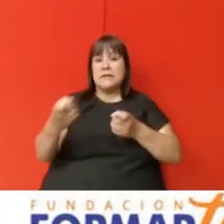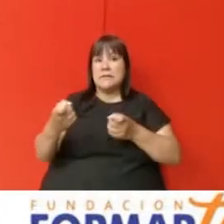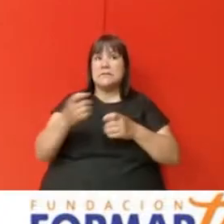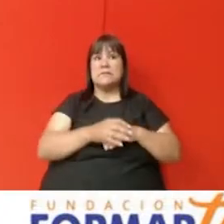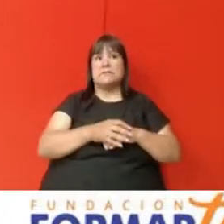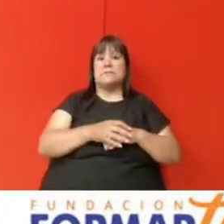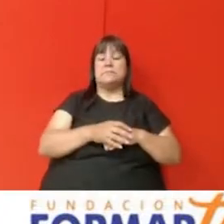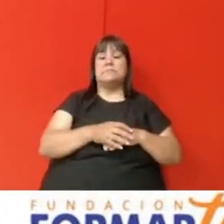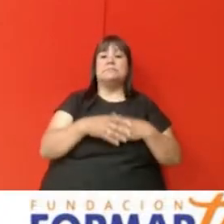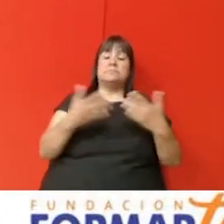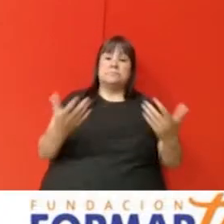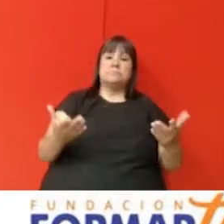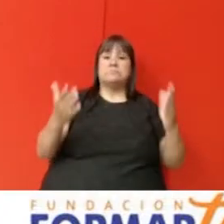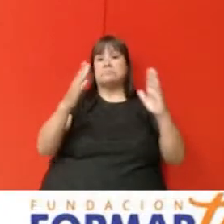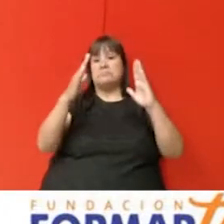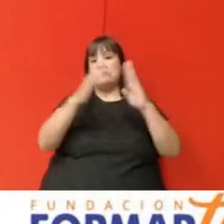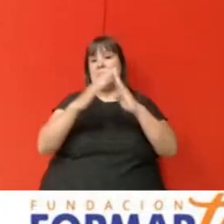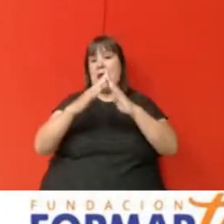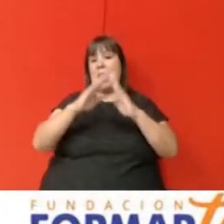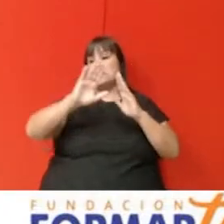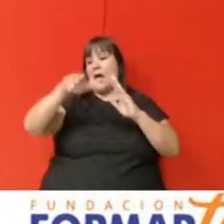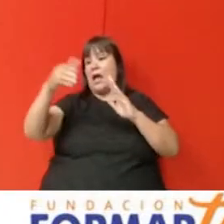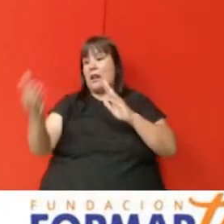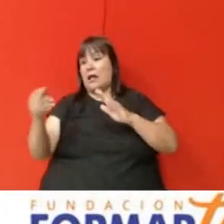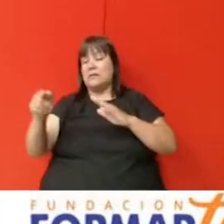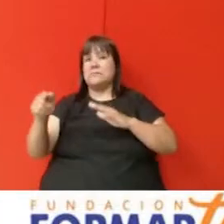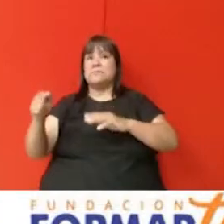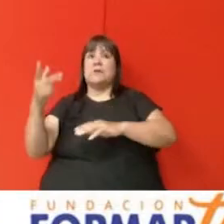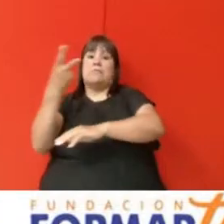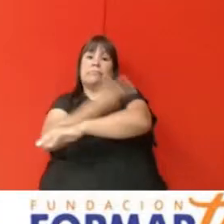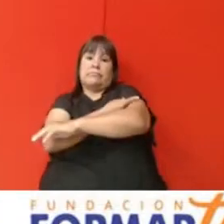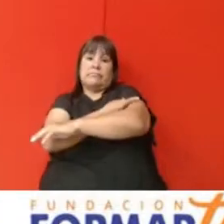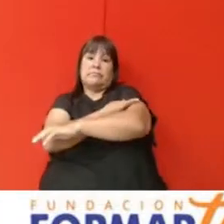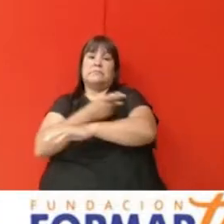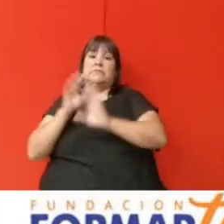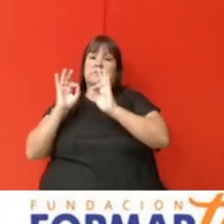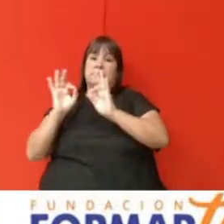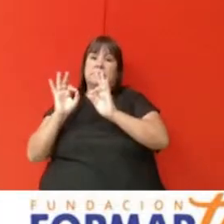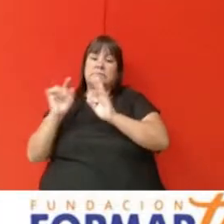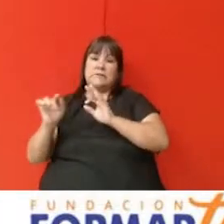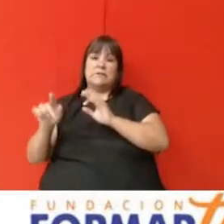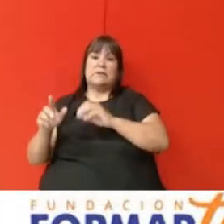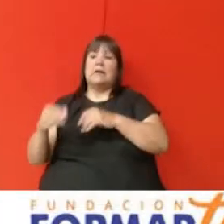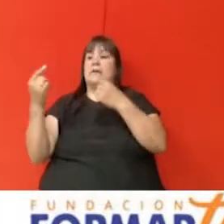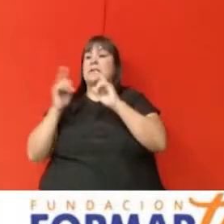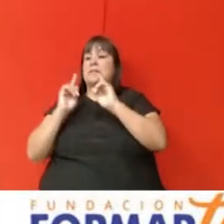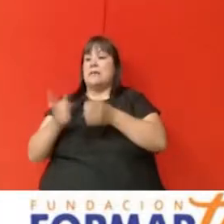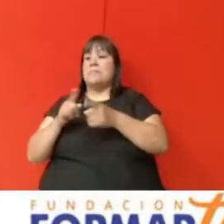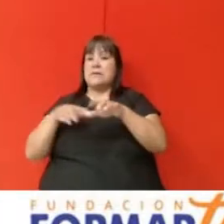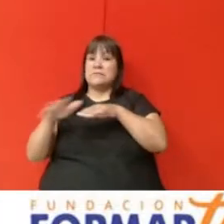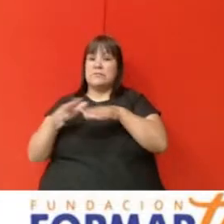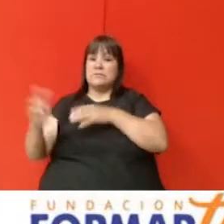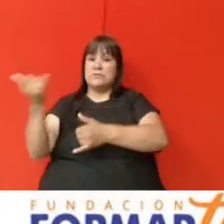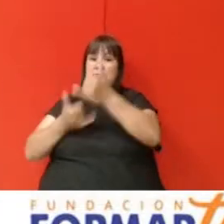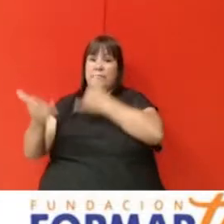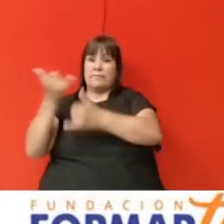madre, ¿no? Y si yo me quedaba solamente con la técnica, me perdía todo lo que ella me pudo haber contado hasta las 11 de la noche que